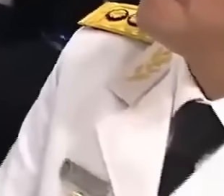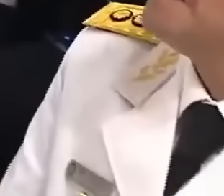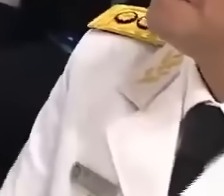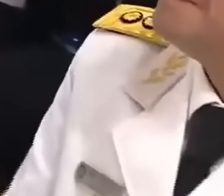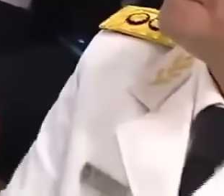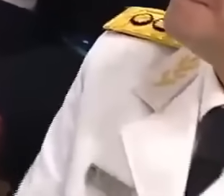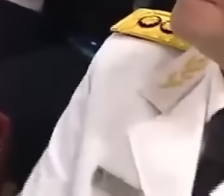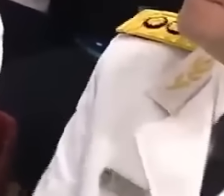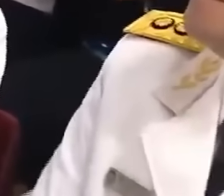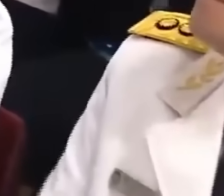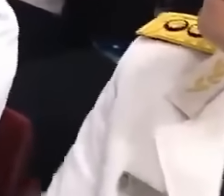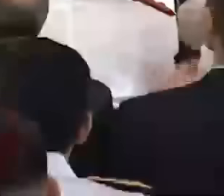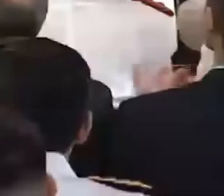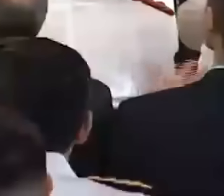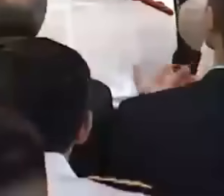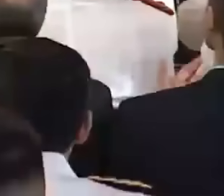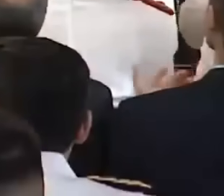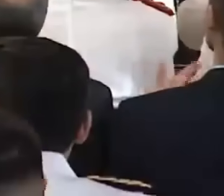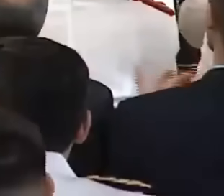señas